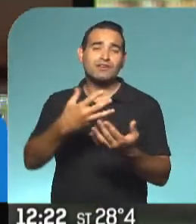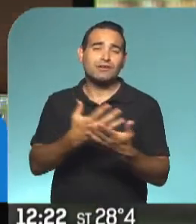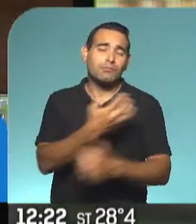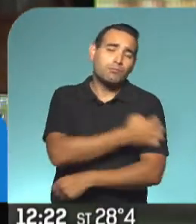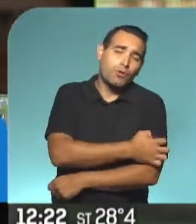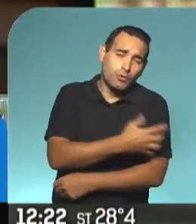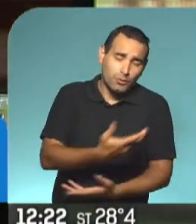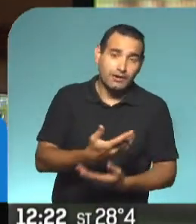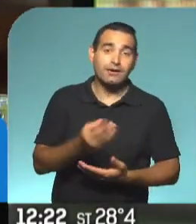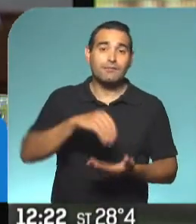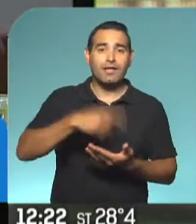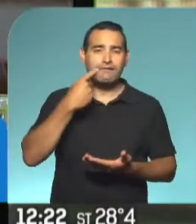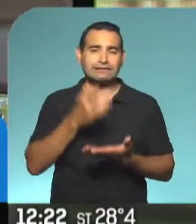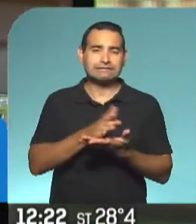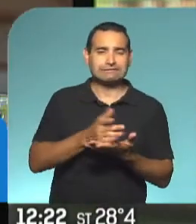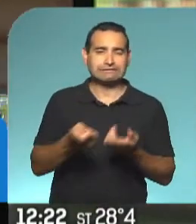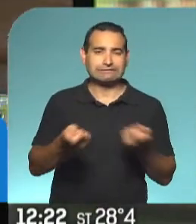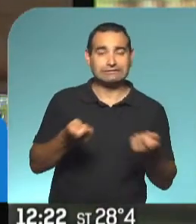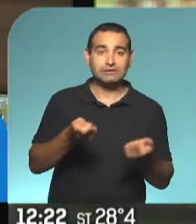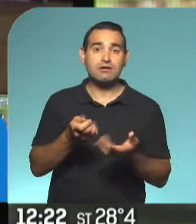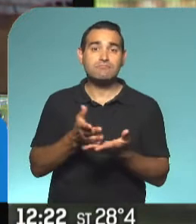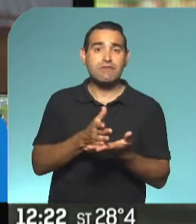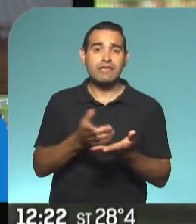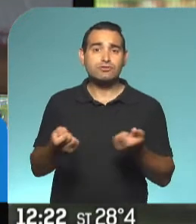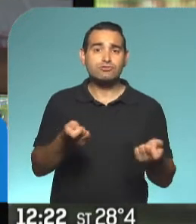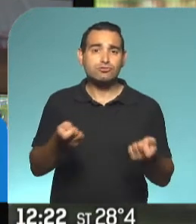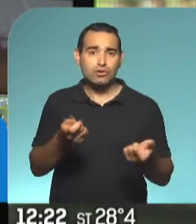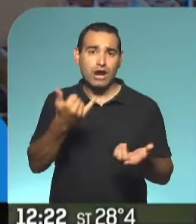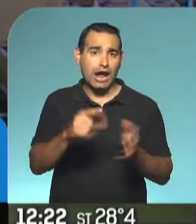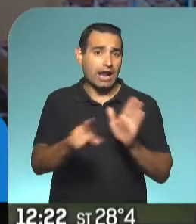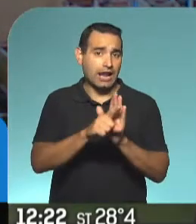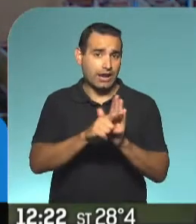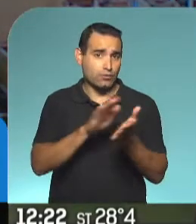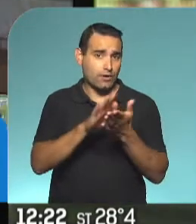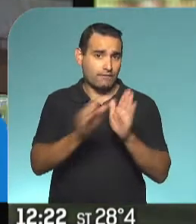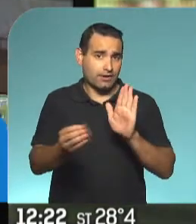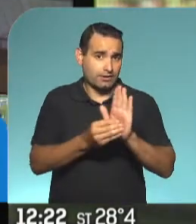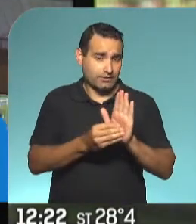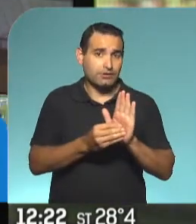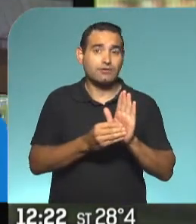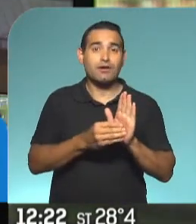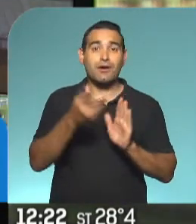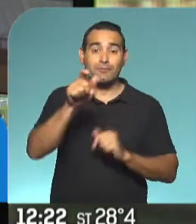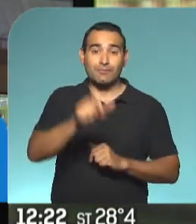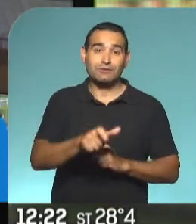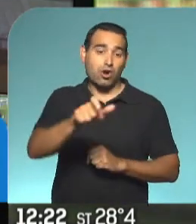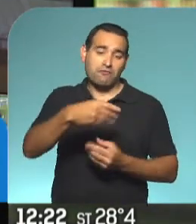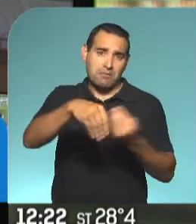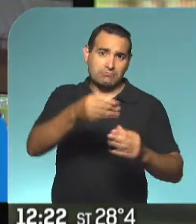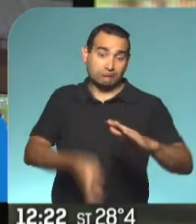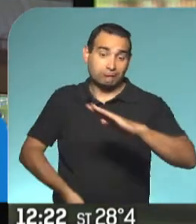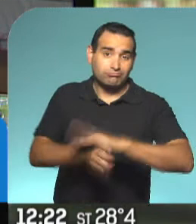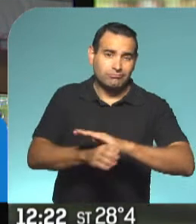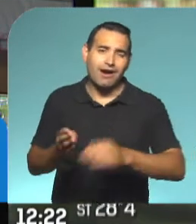algún tipo de recordemos que la mediación está prevista en la ley de alquileres antes de un desalojo hay una mediación